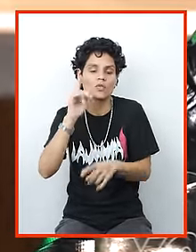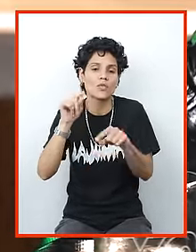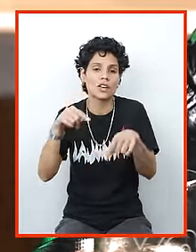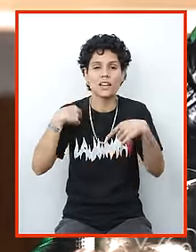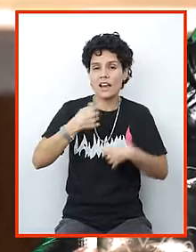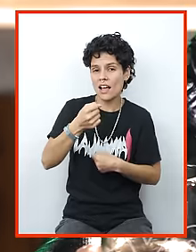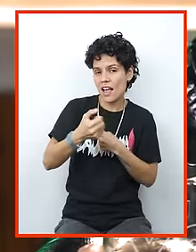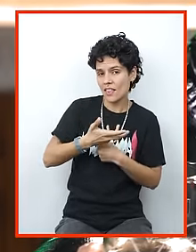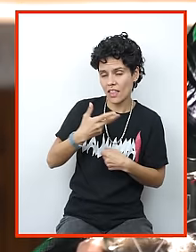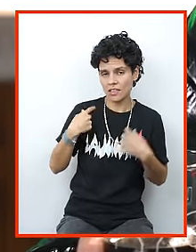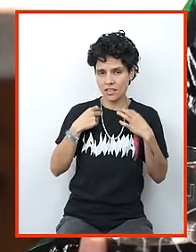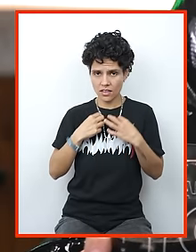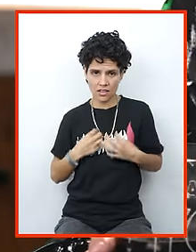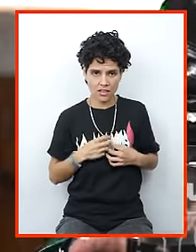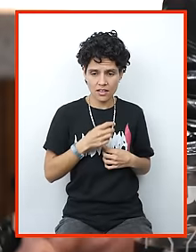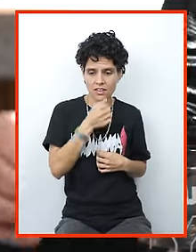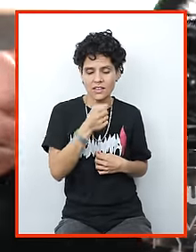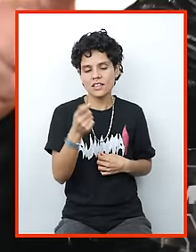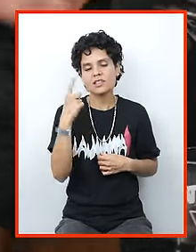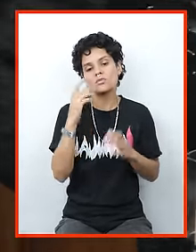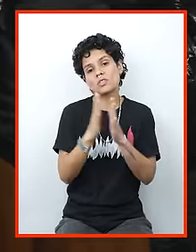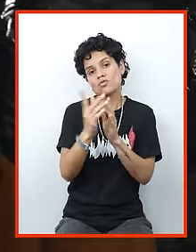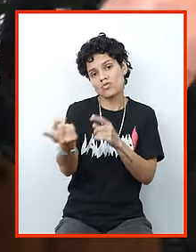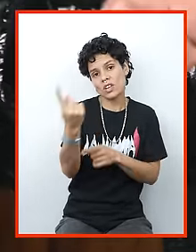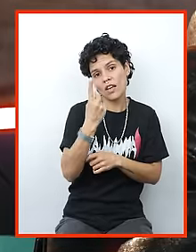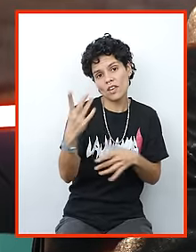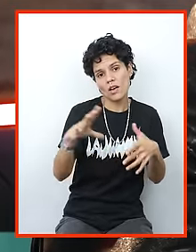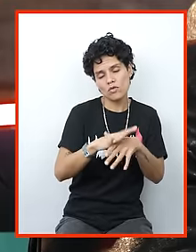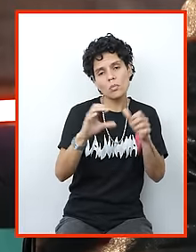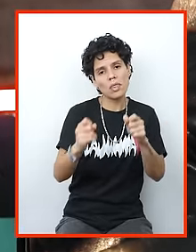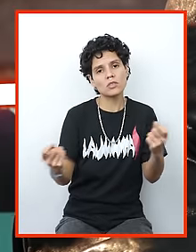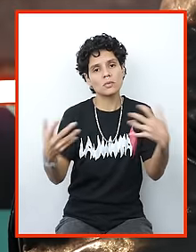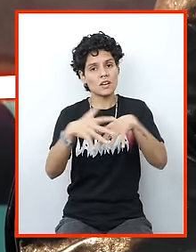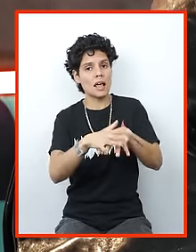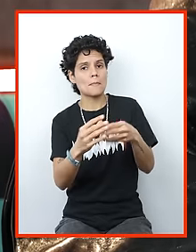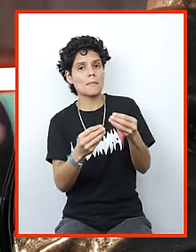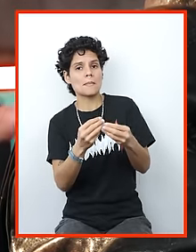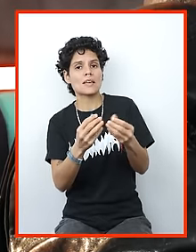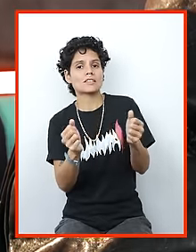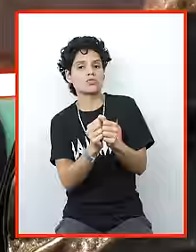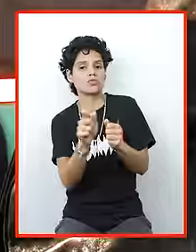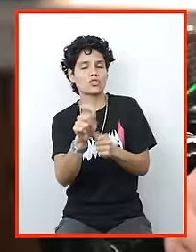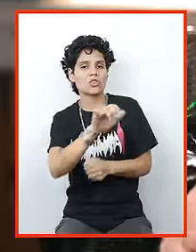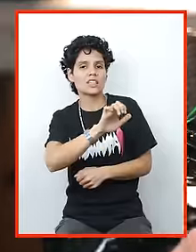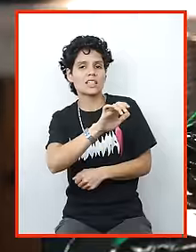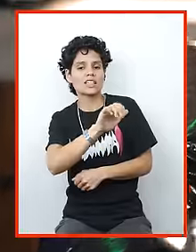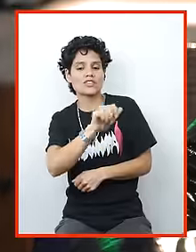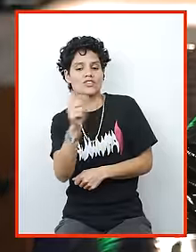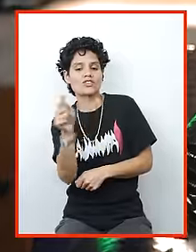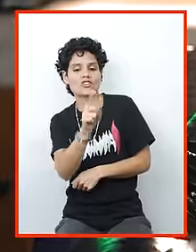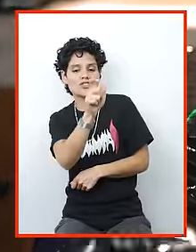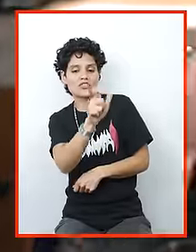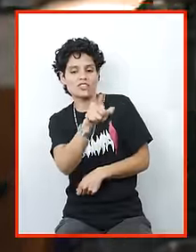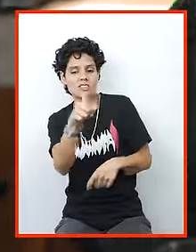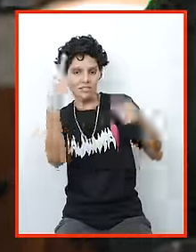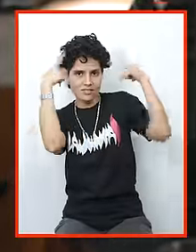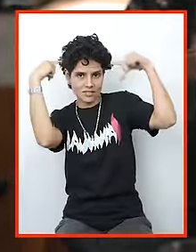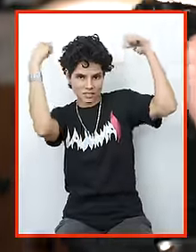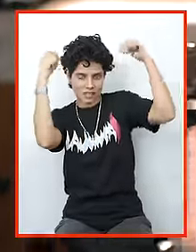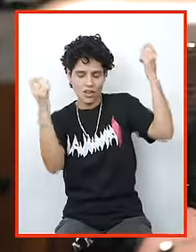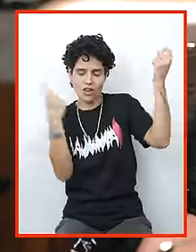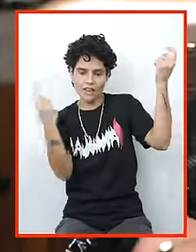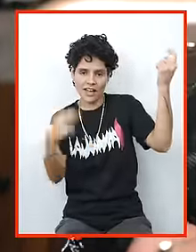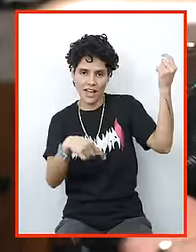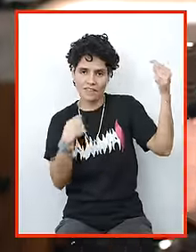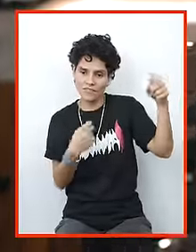Así que, pero Chayanne, cuando quieras venir a la junta, aquí hay un espacio. Su remix. Su remix, acá con Easy Kid. Cualquier cosa, cuando venga